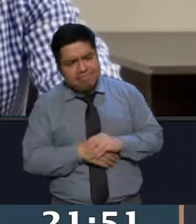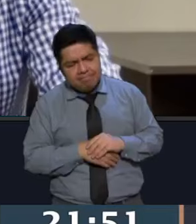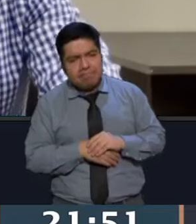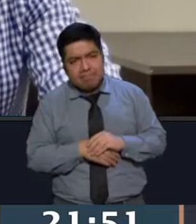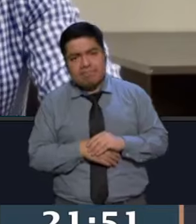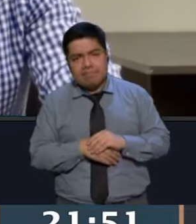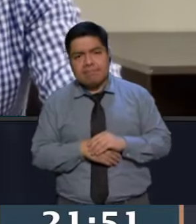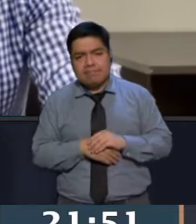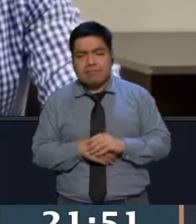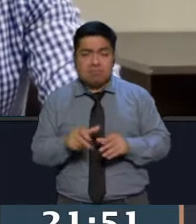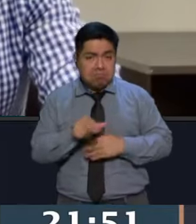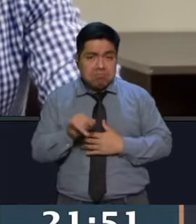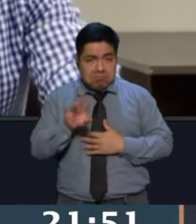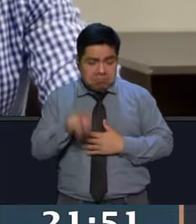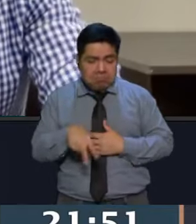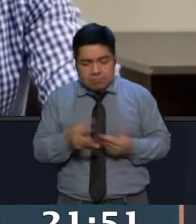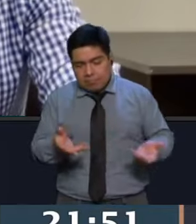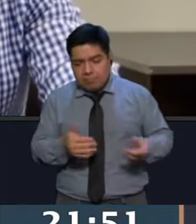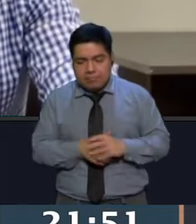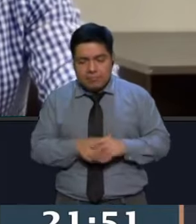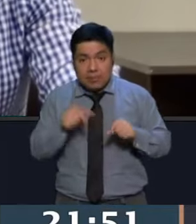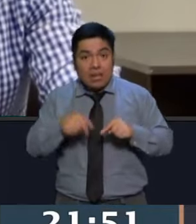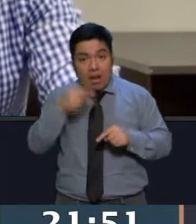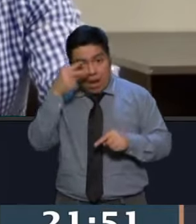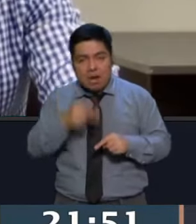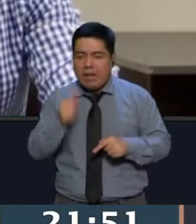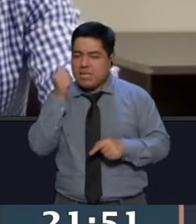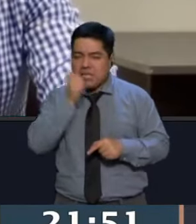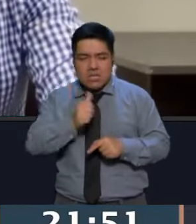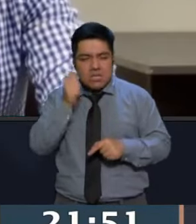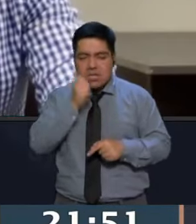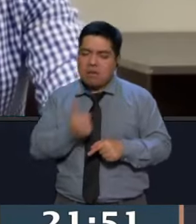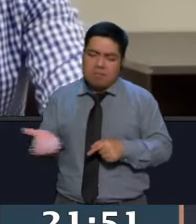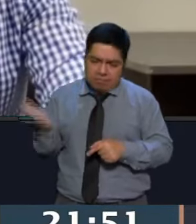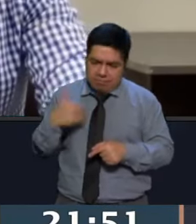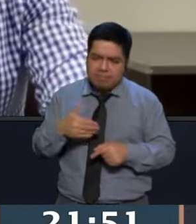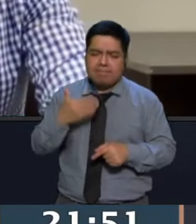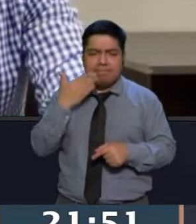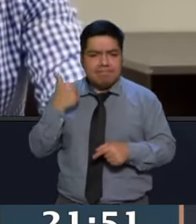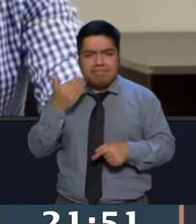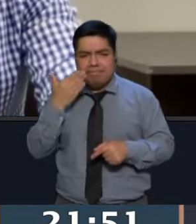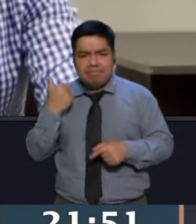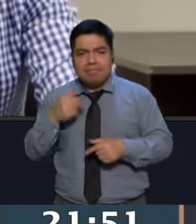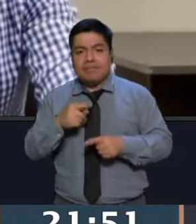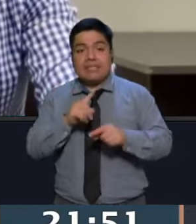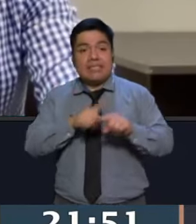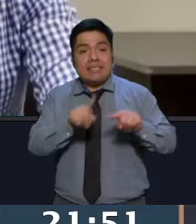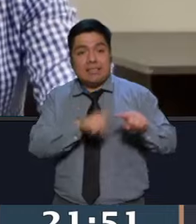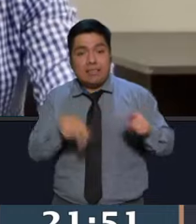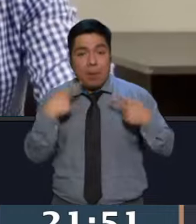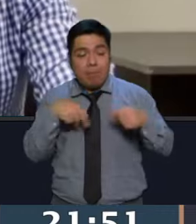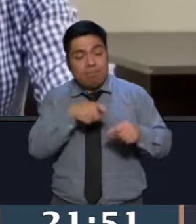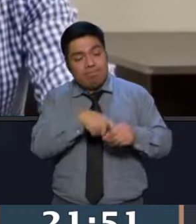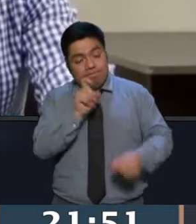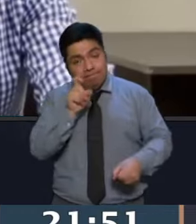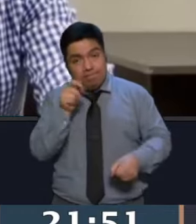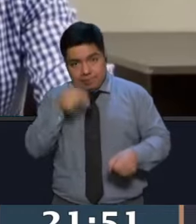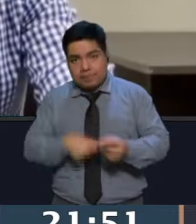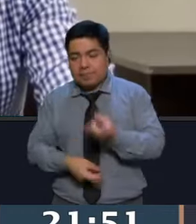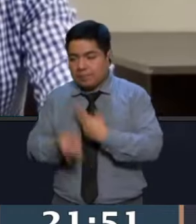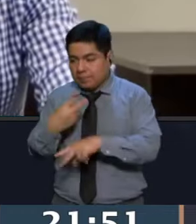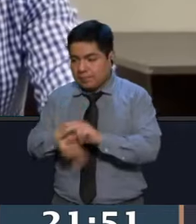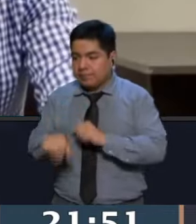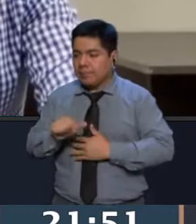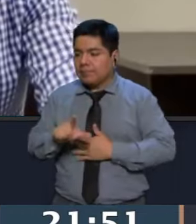acogió con brazos abiertos. Así es, y además de que México les ha abierto las puertas, los exiliados que han